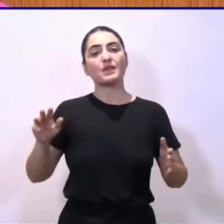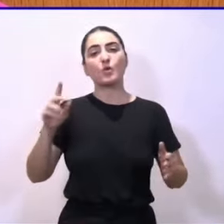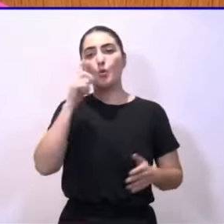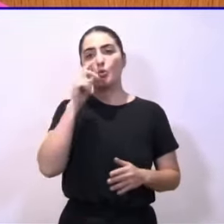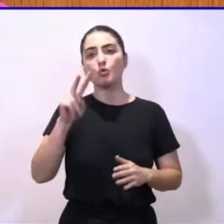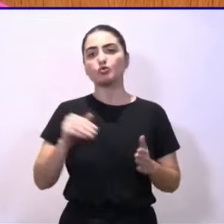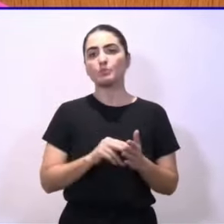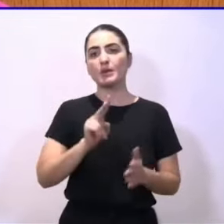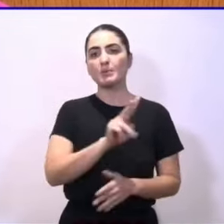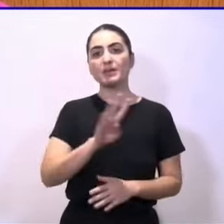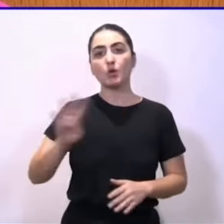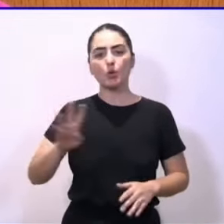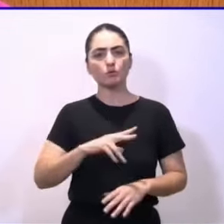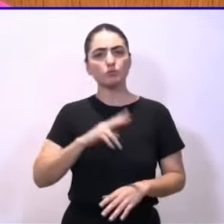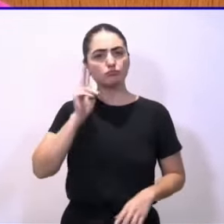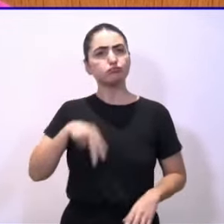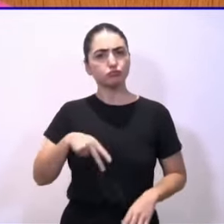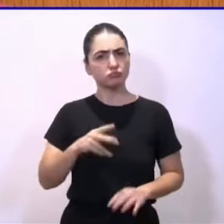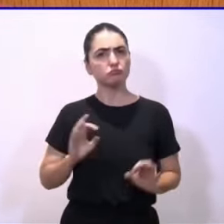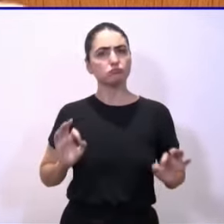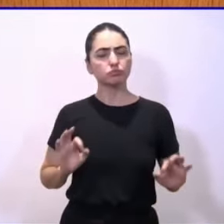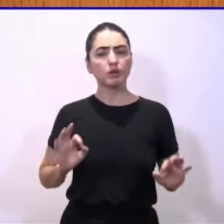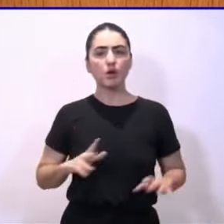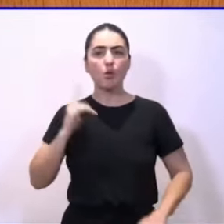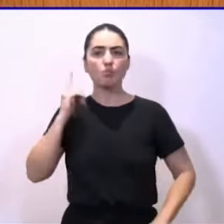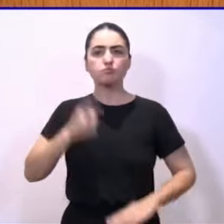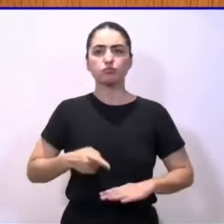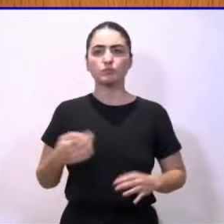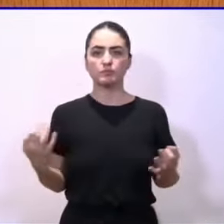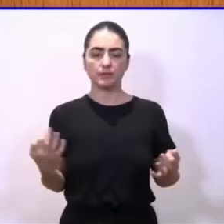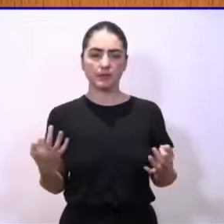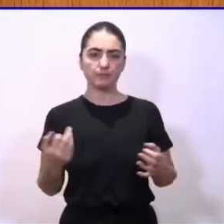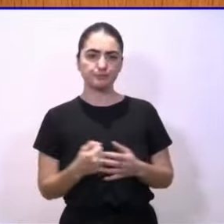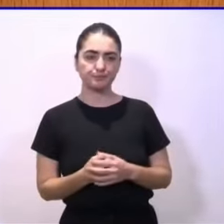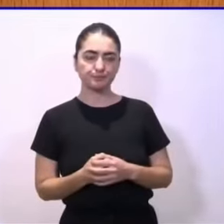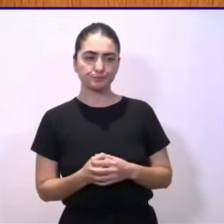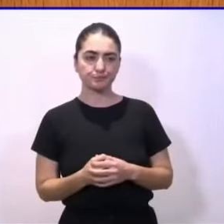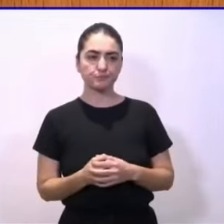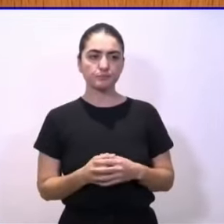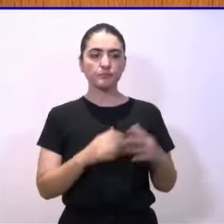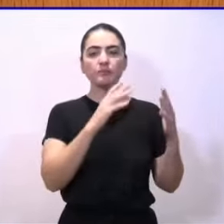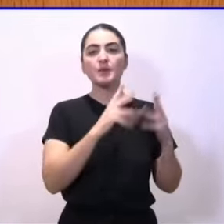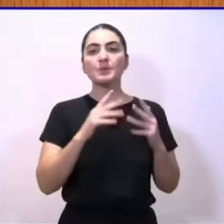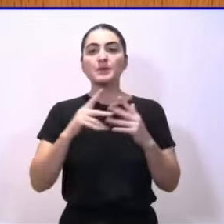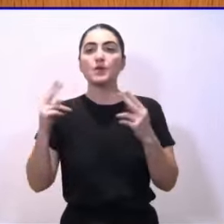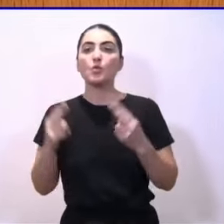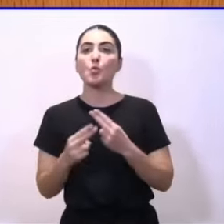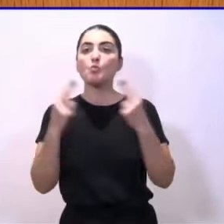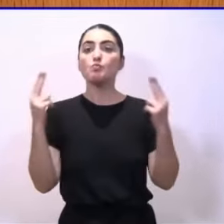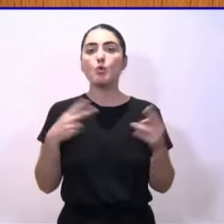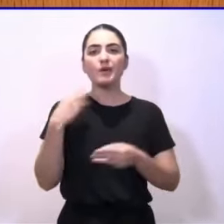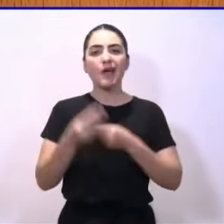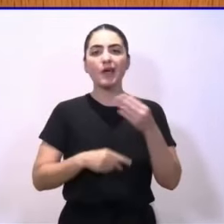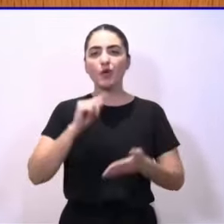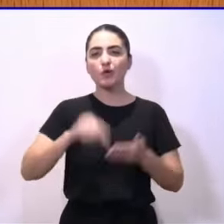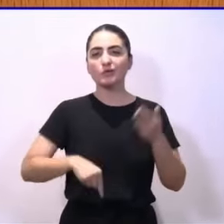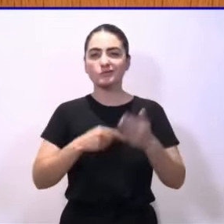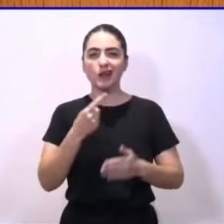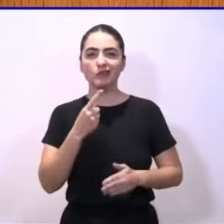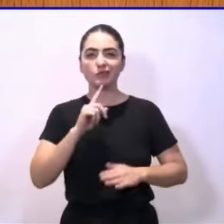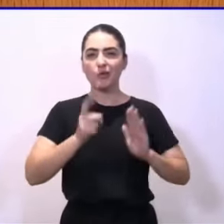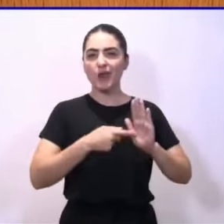a dar la razón a la obligación de penalizar a las administraciones públicas que realizan contratos en fraude de ley